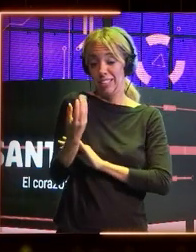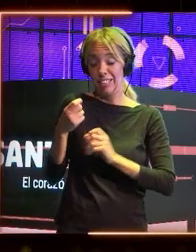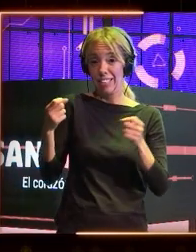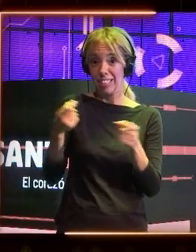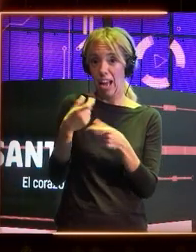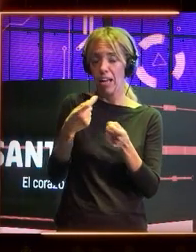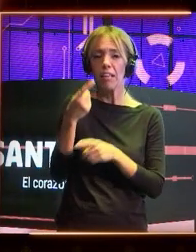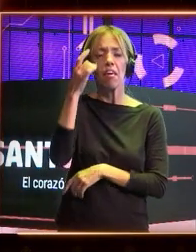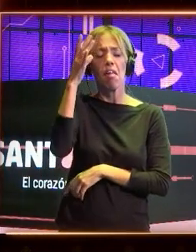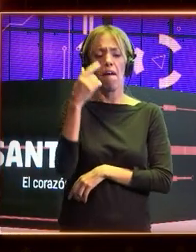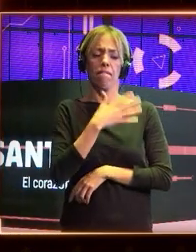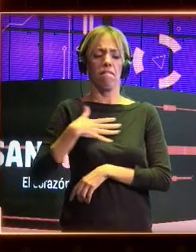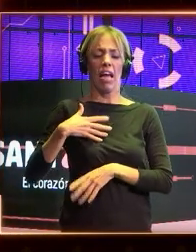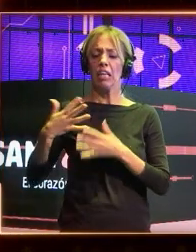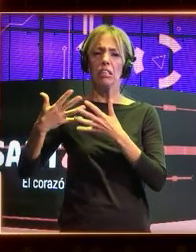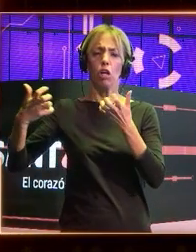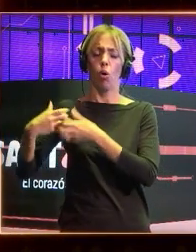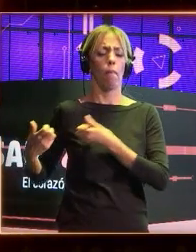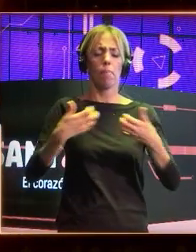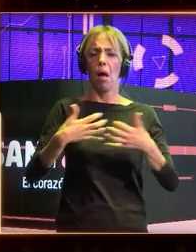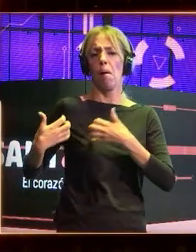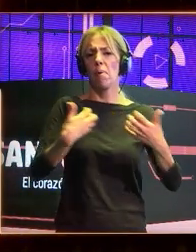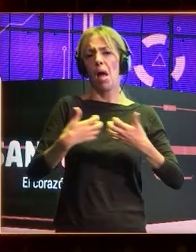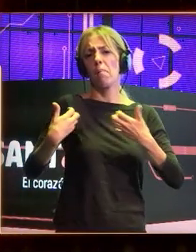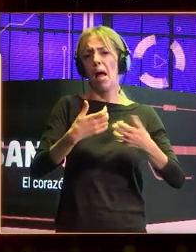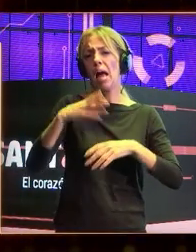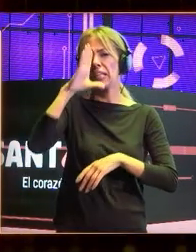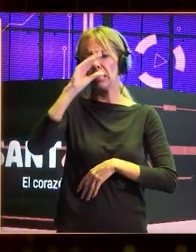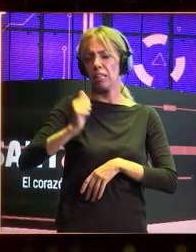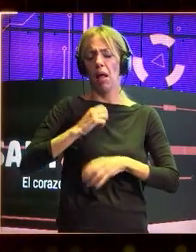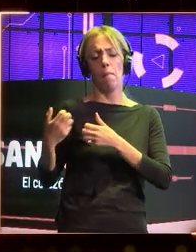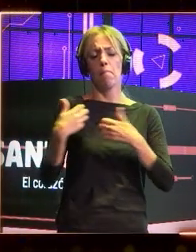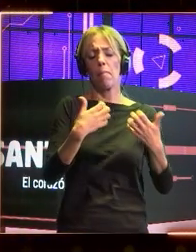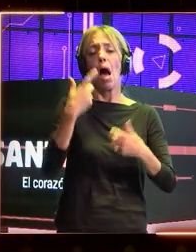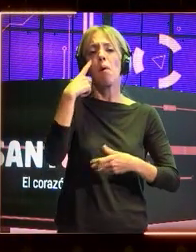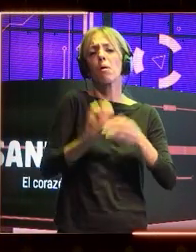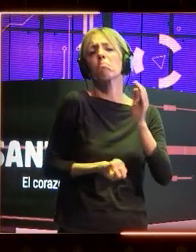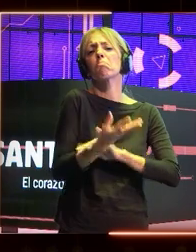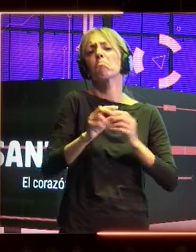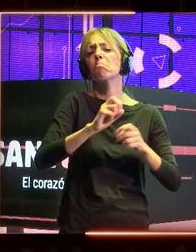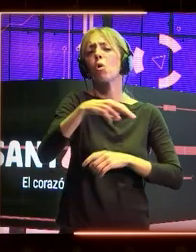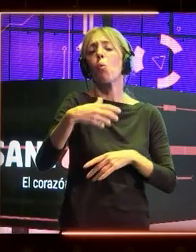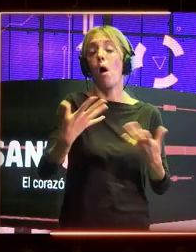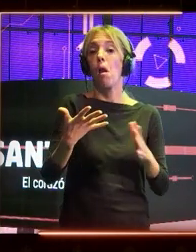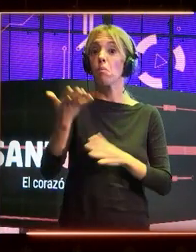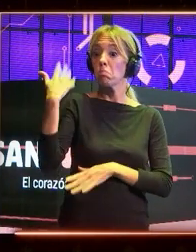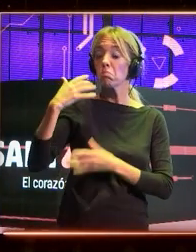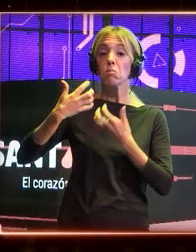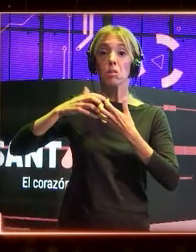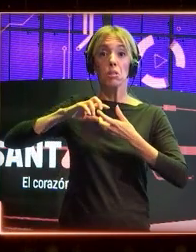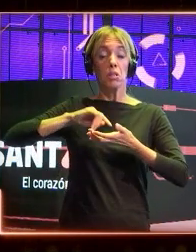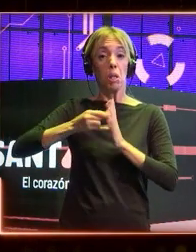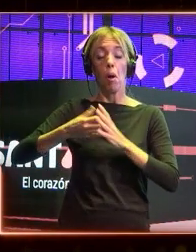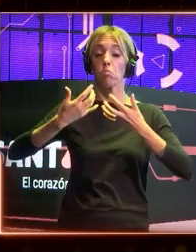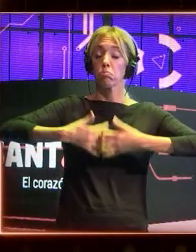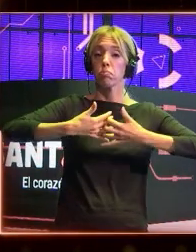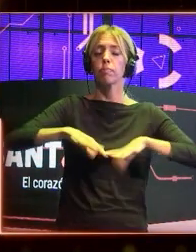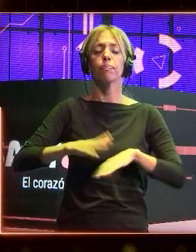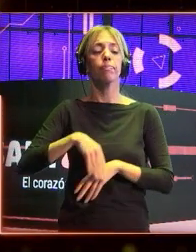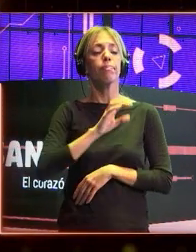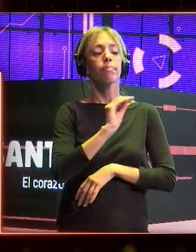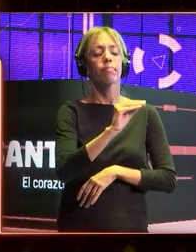idea de vamos a un montón de texto se lo damos a la ia y a ver qué sale Y en aquel momento este sistema funcionaba así le podíamos decir Oye